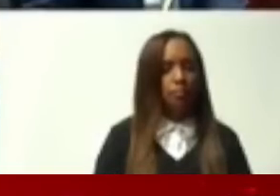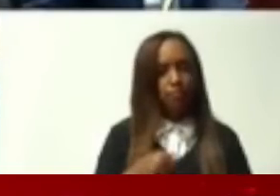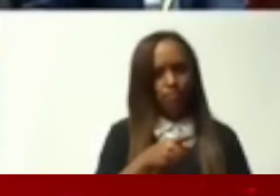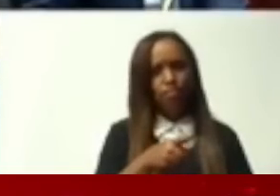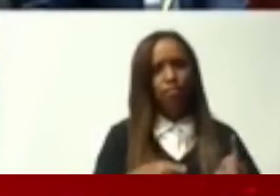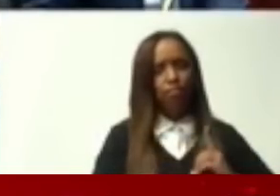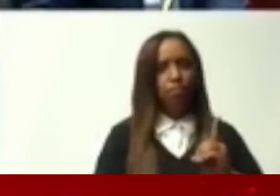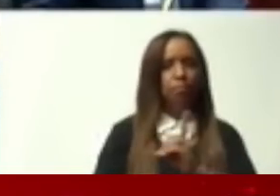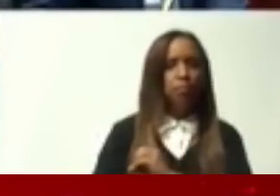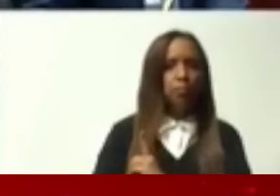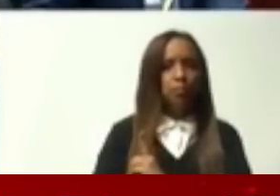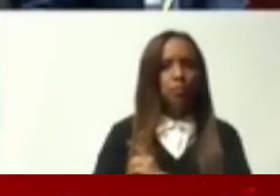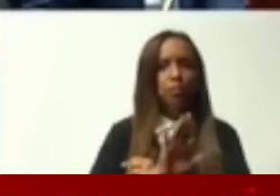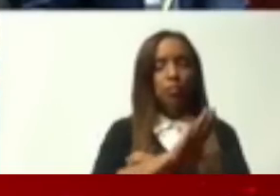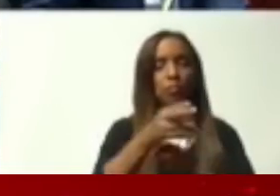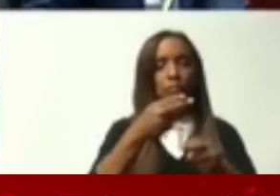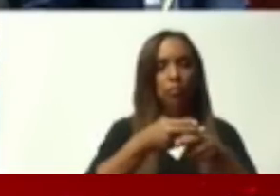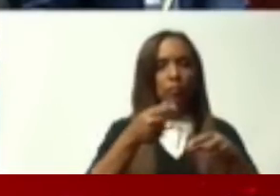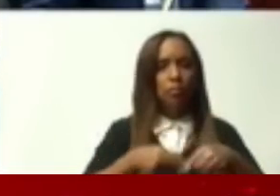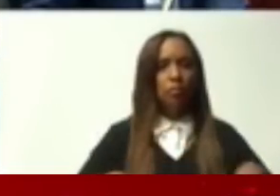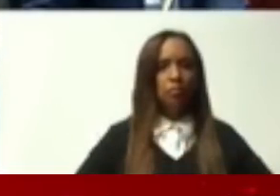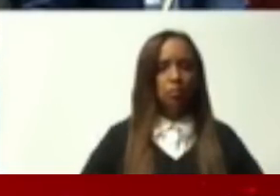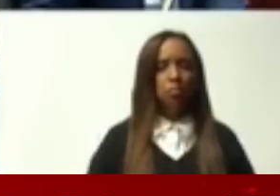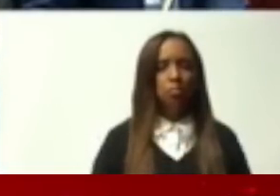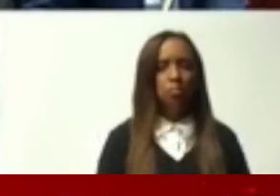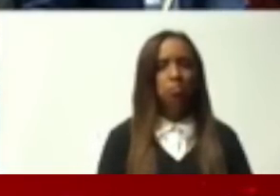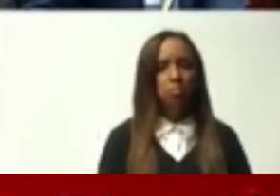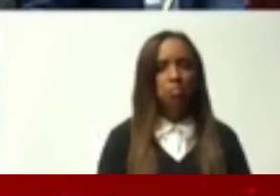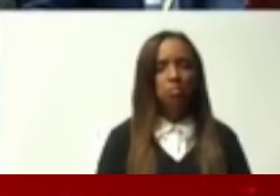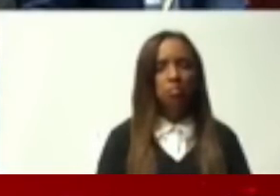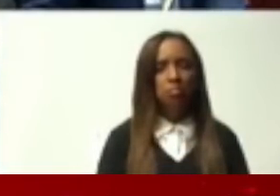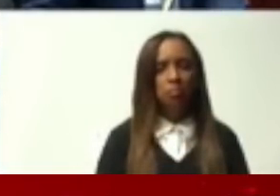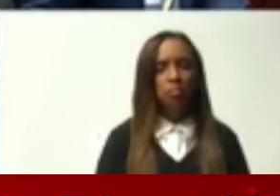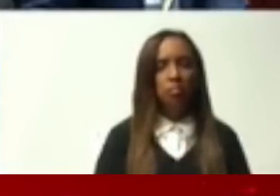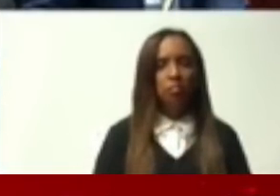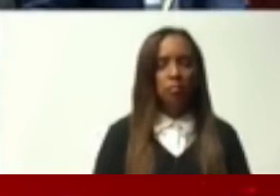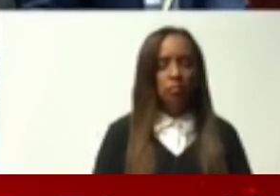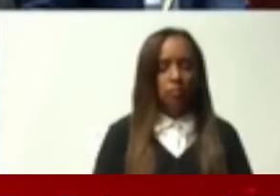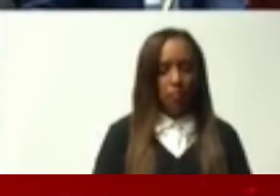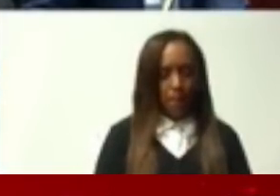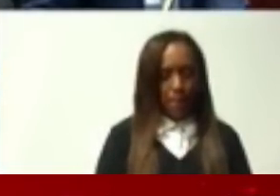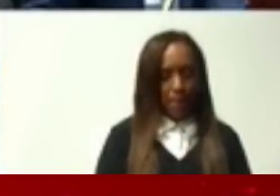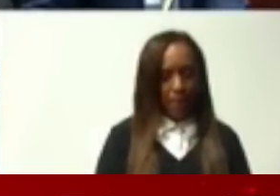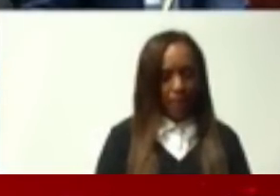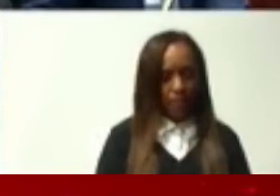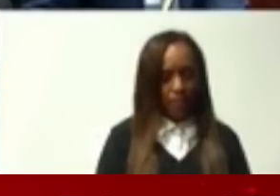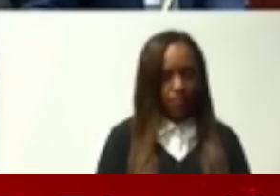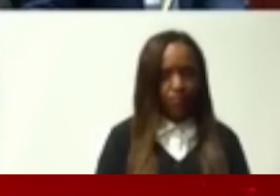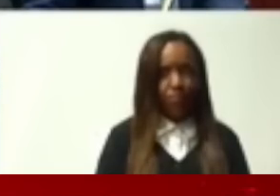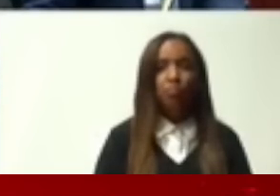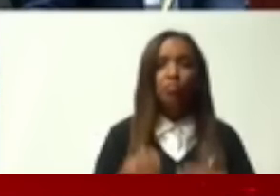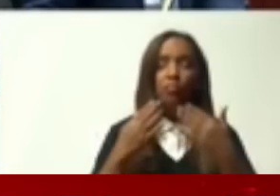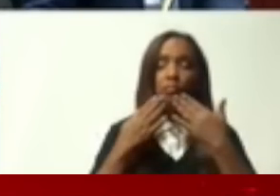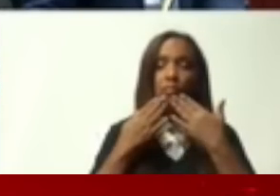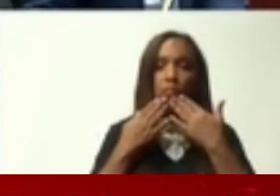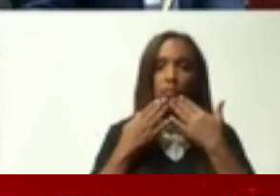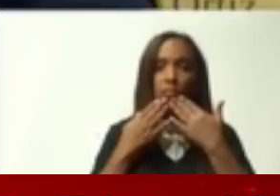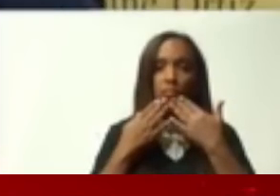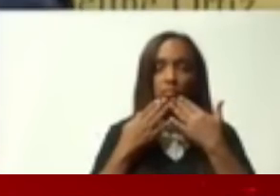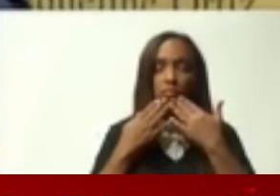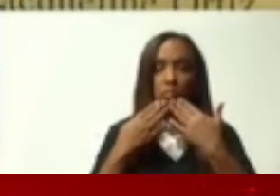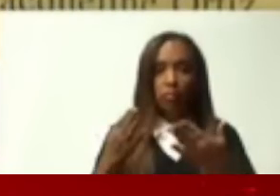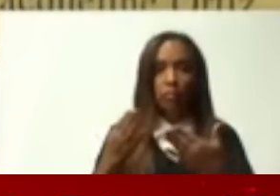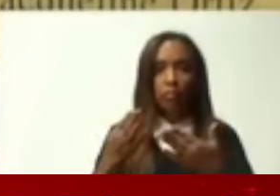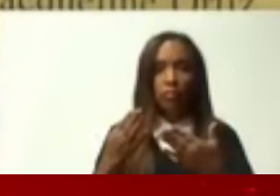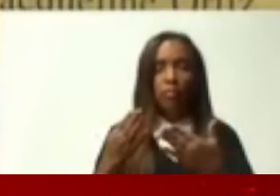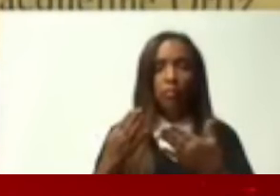Muchas gracias, honorable presidente Alfredo Pacheco, honorable diputados y diputadas de la Junta Directiva. Y